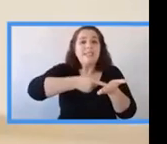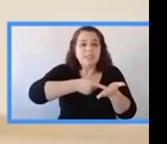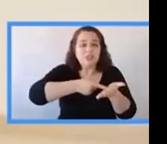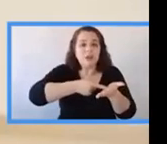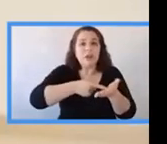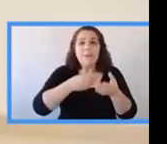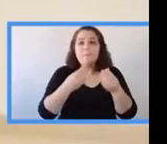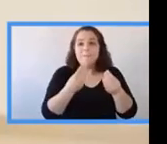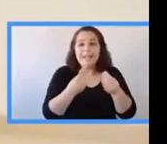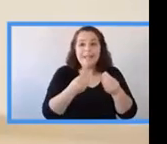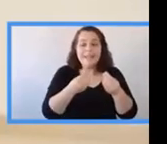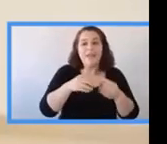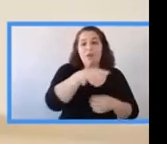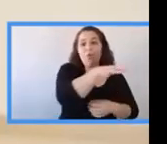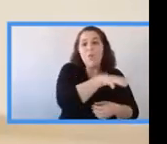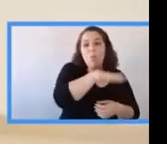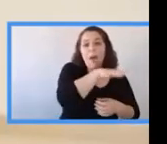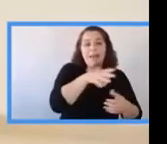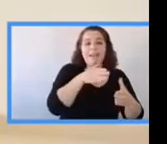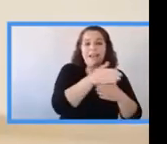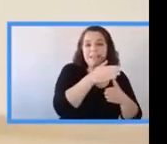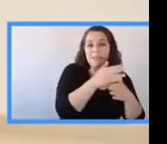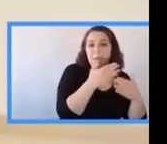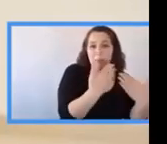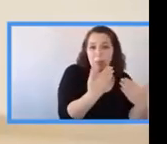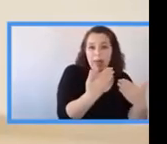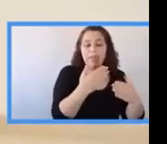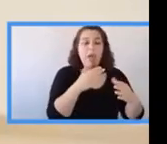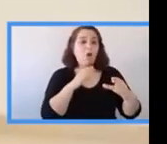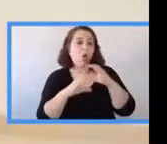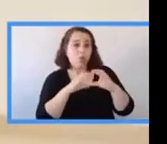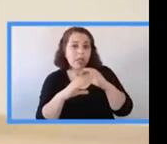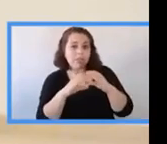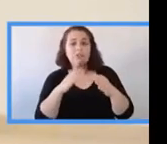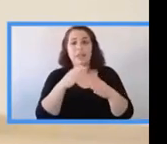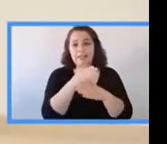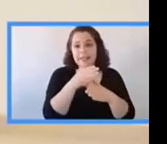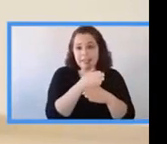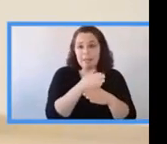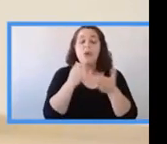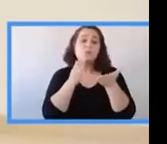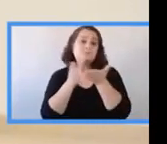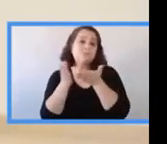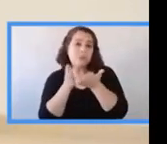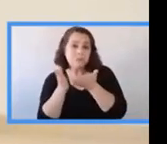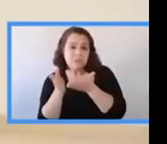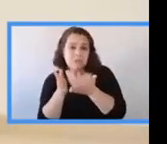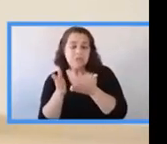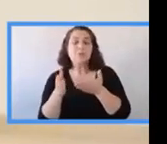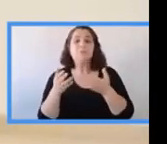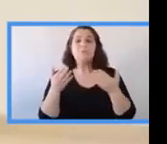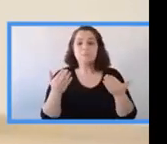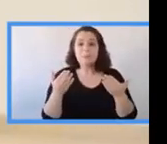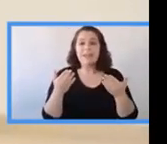toman para hacer accesibles entornos o comunicaciones o